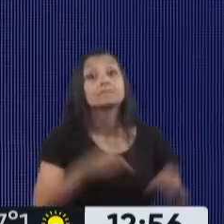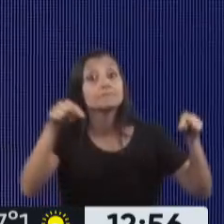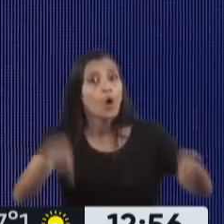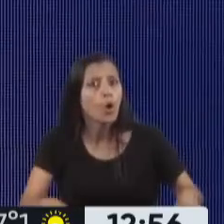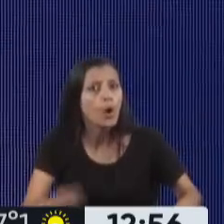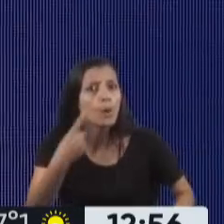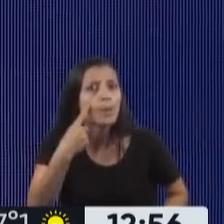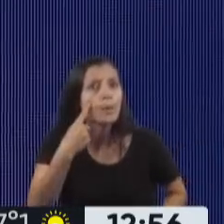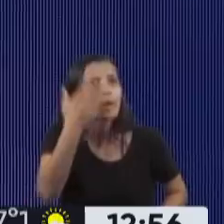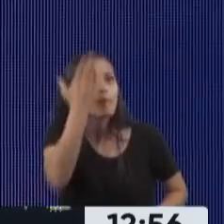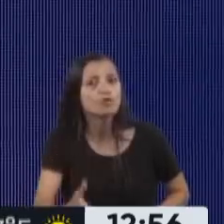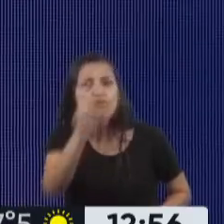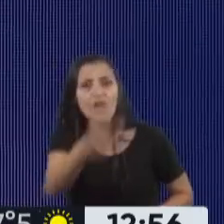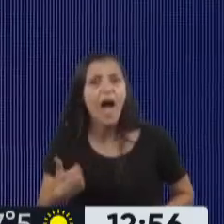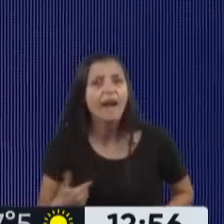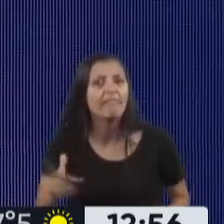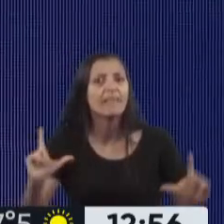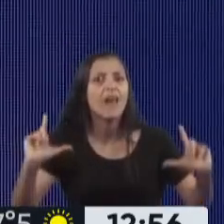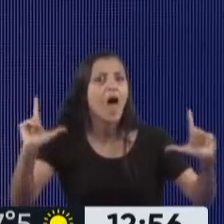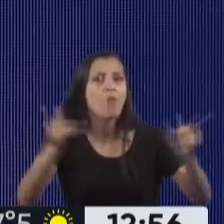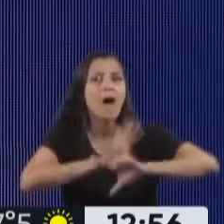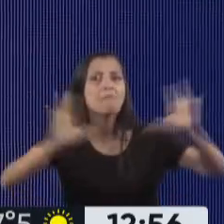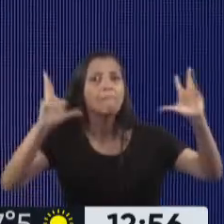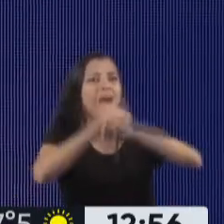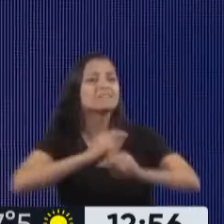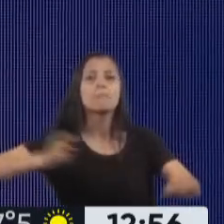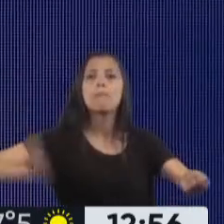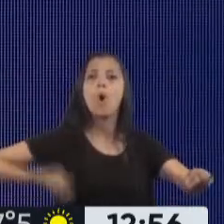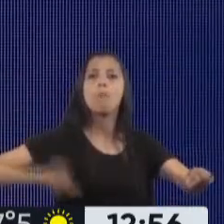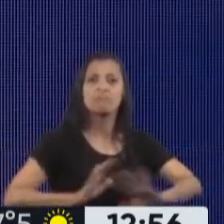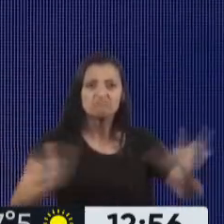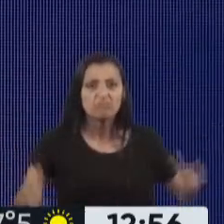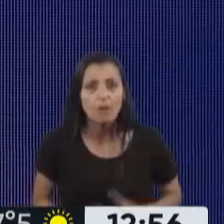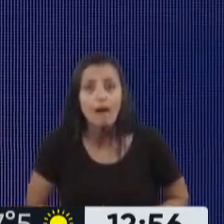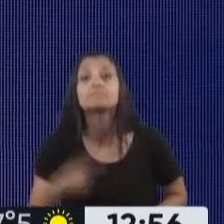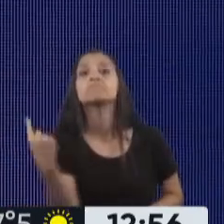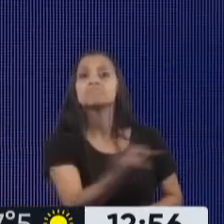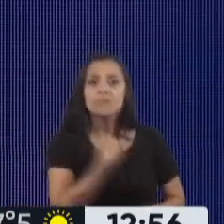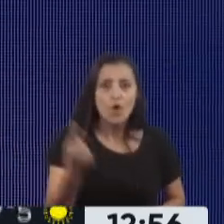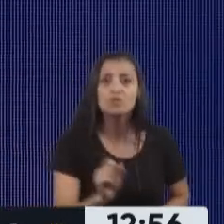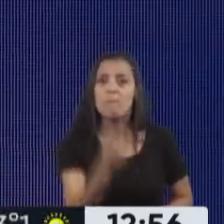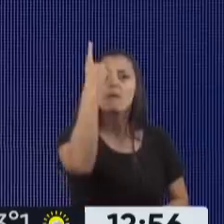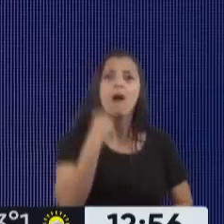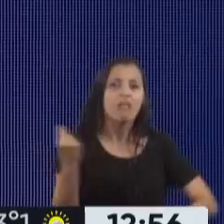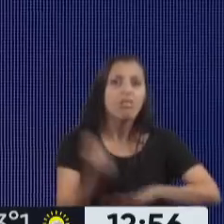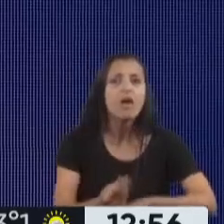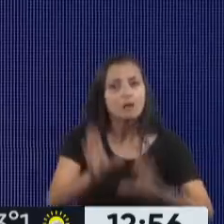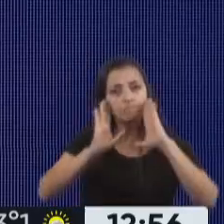hoy vivimos en una Argentina que no tiene piquetes, algo que también parecía imposible y que nosotros lo logramos desde el primer día de